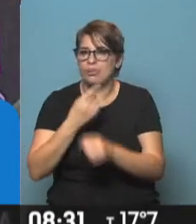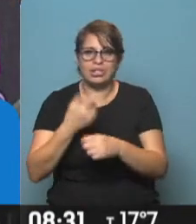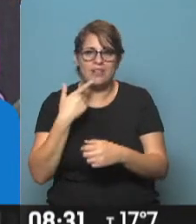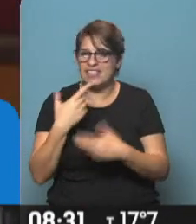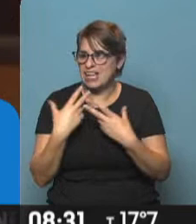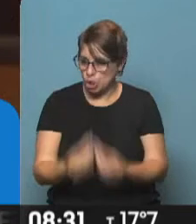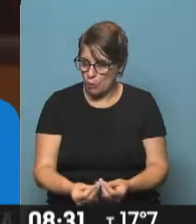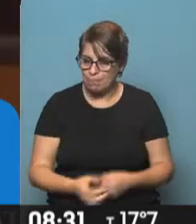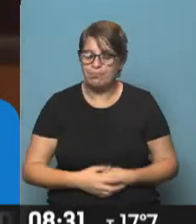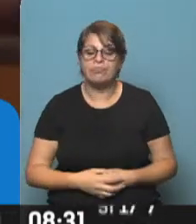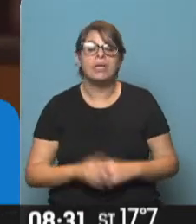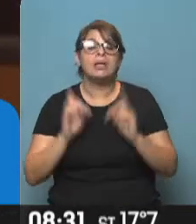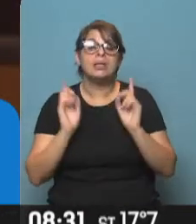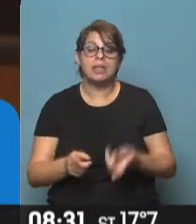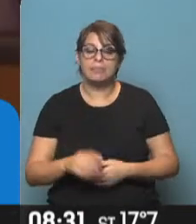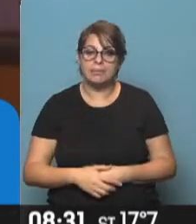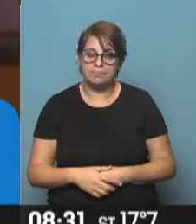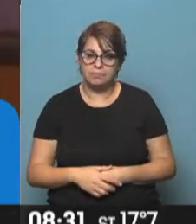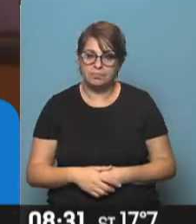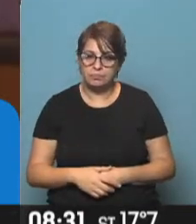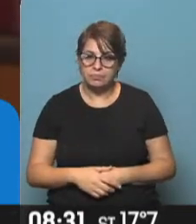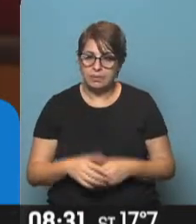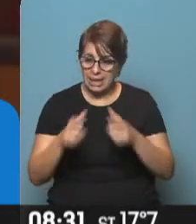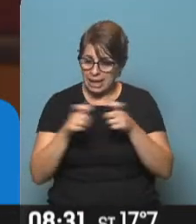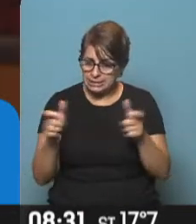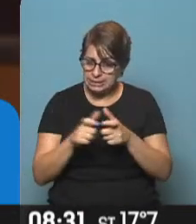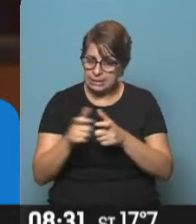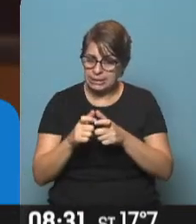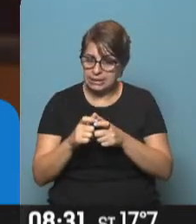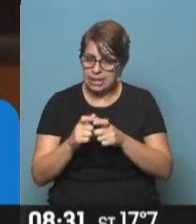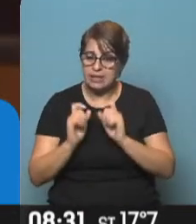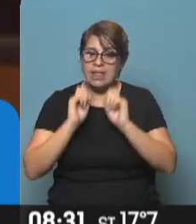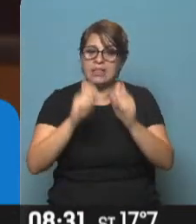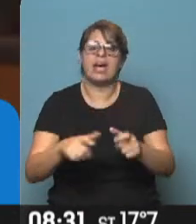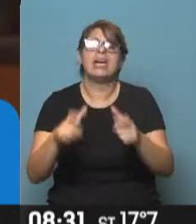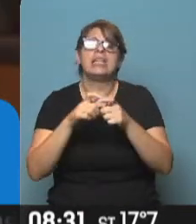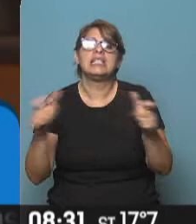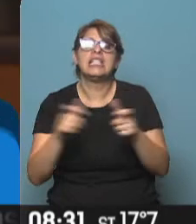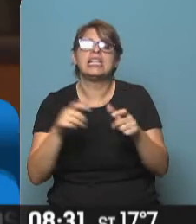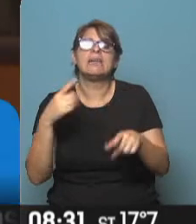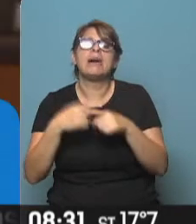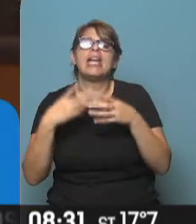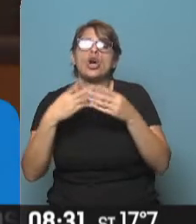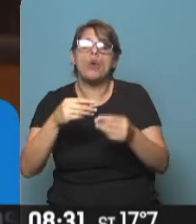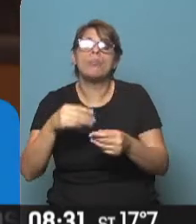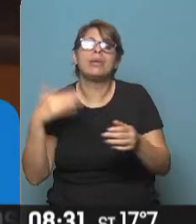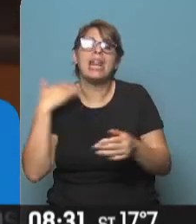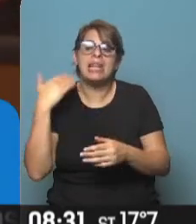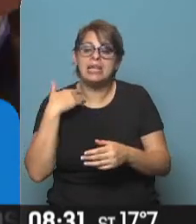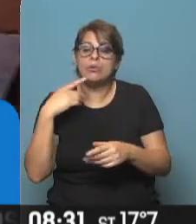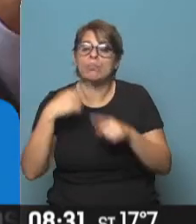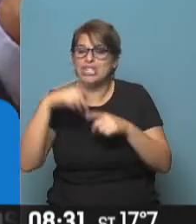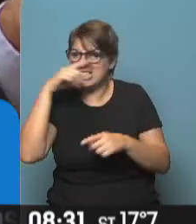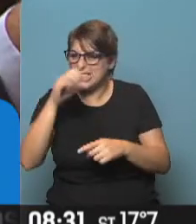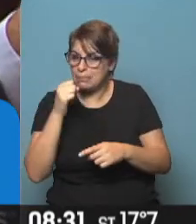que no no sí por supuesto y además es el que toma la entrada se lleva un cheque libro de 70 pesos que no se puede gastar en la feria